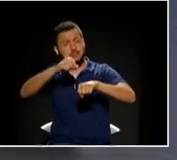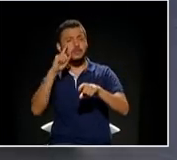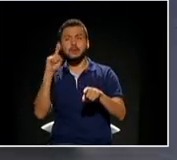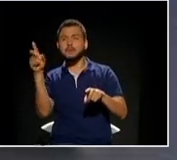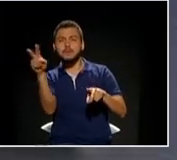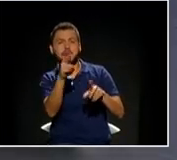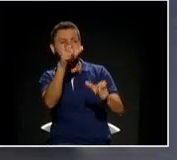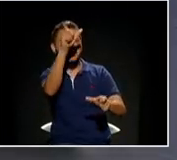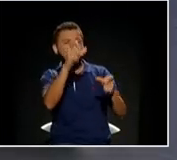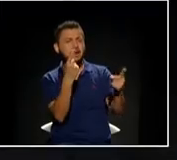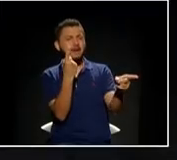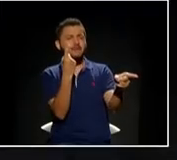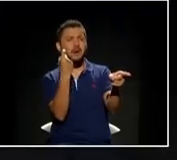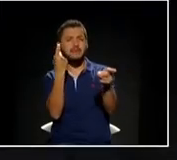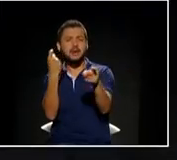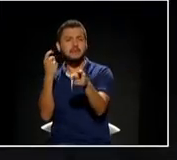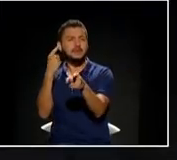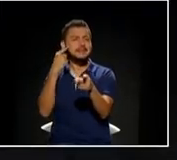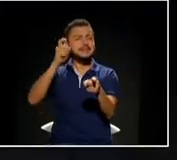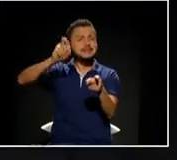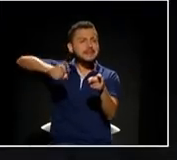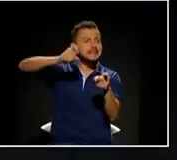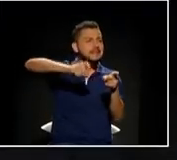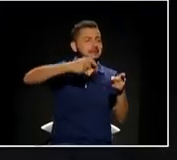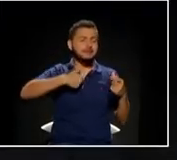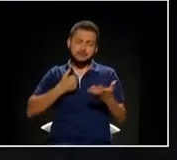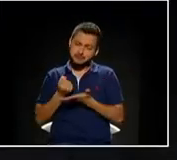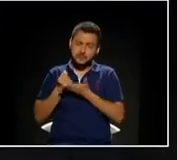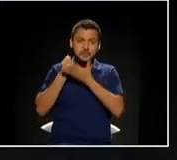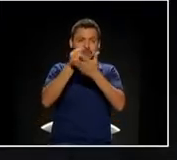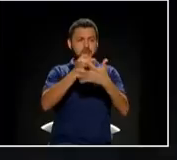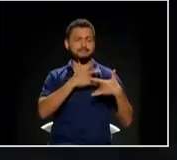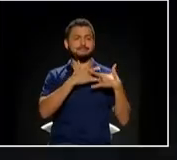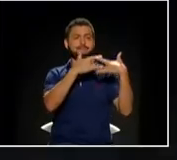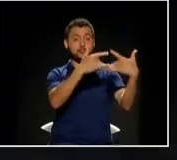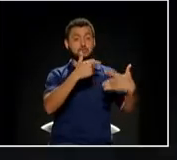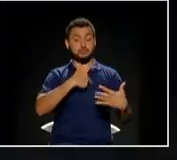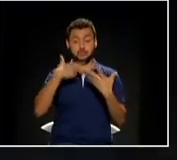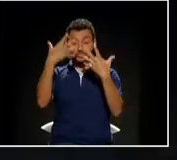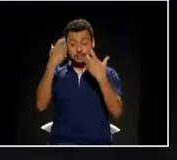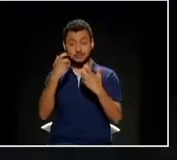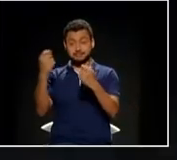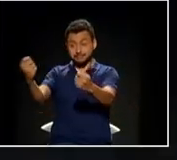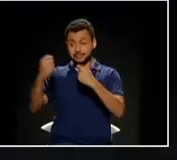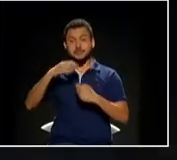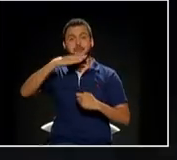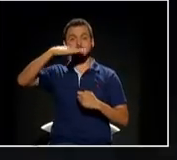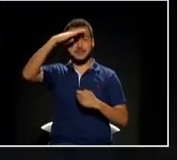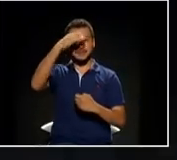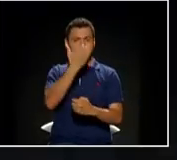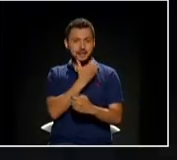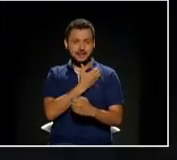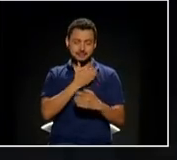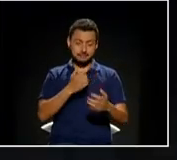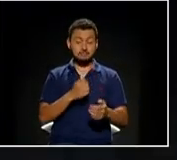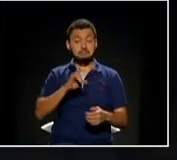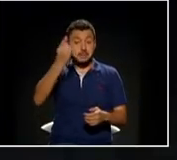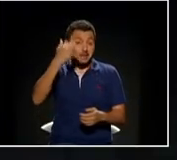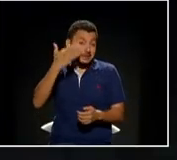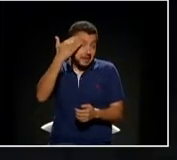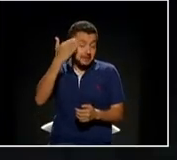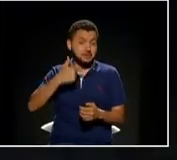que quiero trabajar por esta ciudad y porque quiero y voy a hacer el alcalde de medellín tengo que mejorar temas como